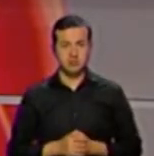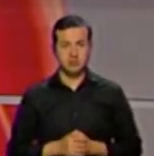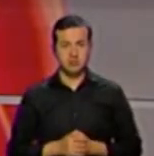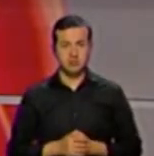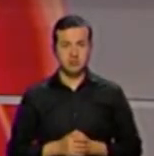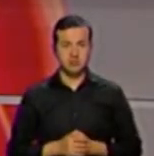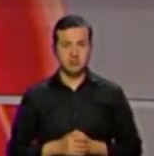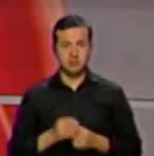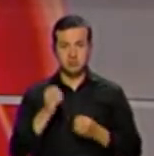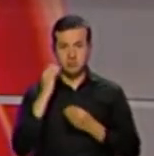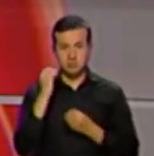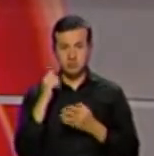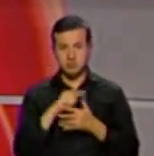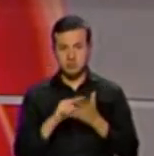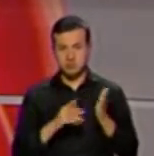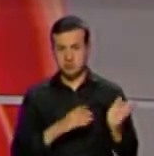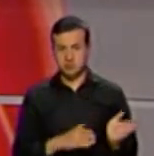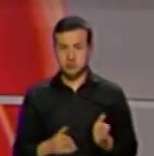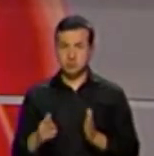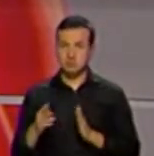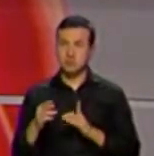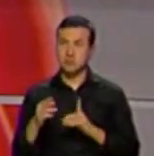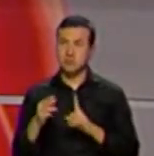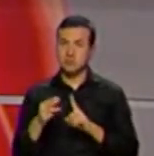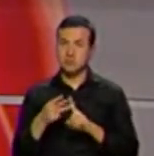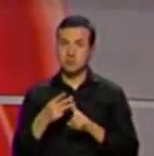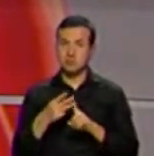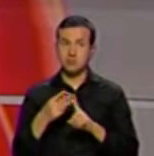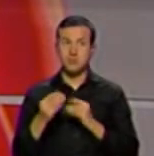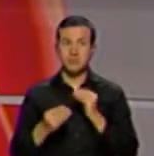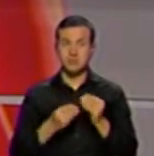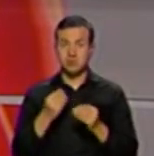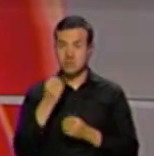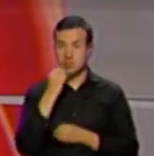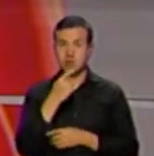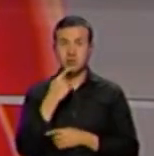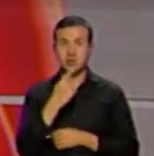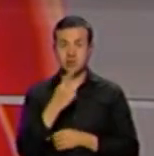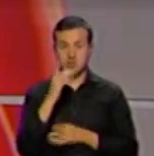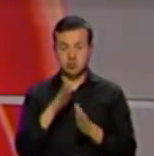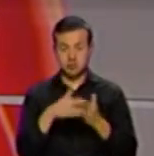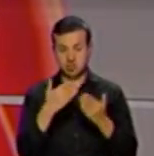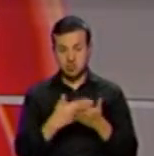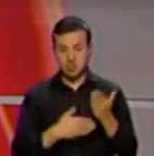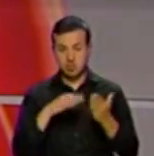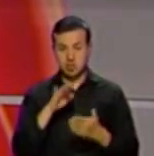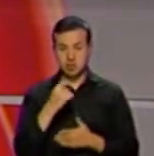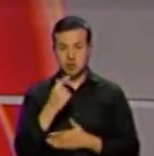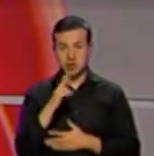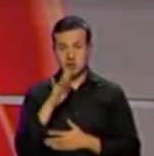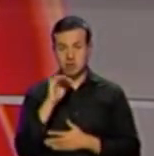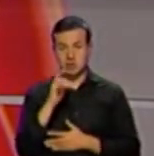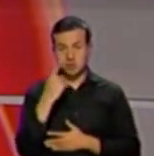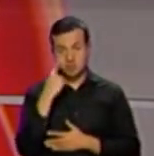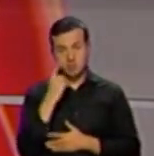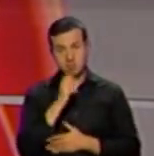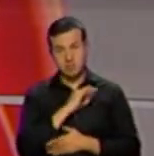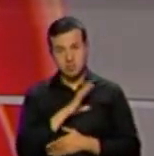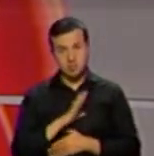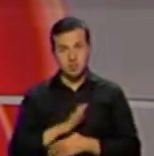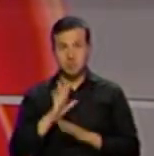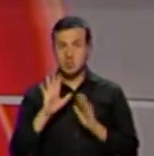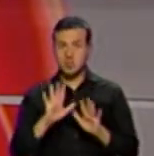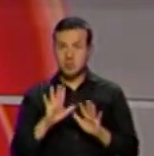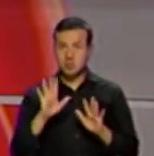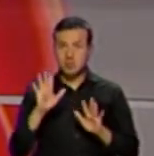Esta información a través de redes sociales fue utilizada para afirmar que diario El Telégrafo habría estado implicado en una